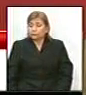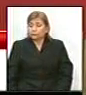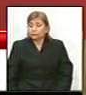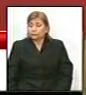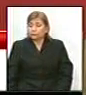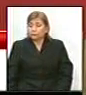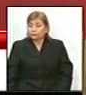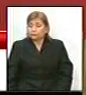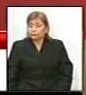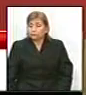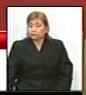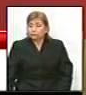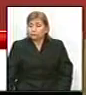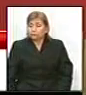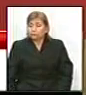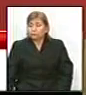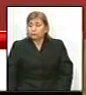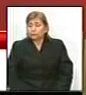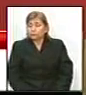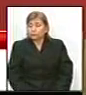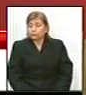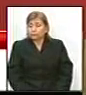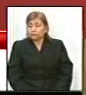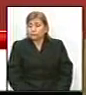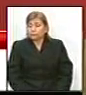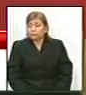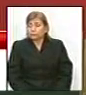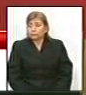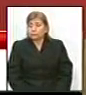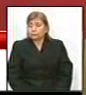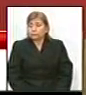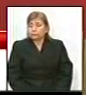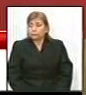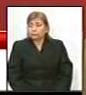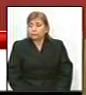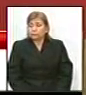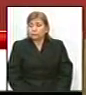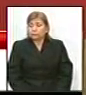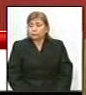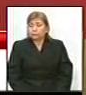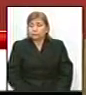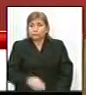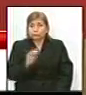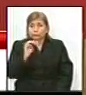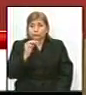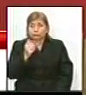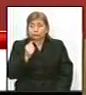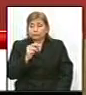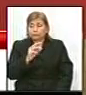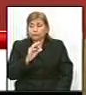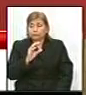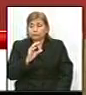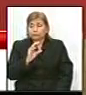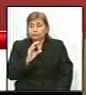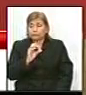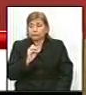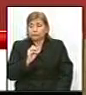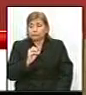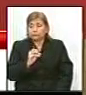Los dos juntos ya, por favor. ¿Alguien me pidió la palabra? Marco Mucha. Perdón, Marco...